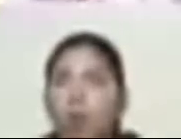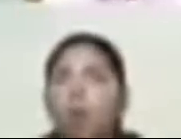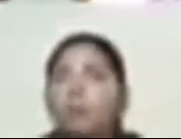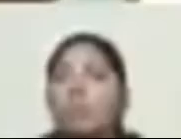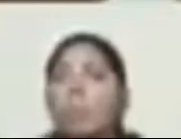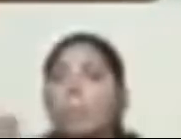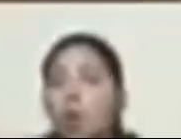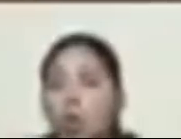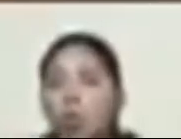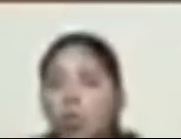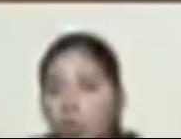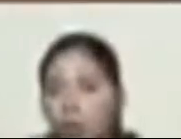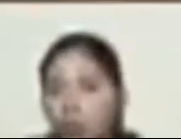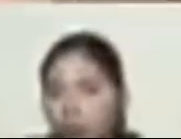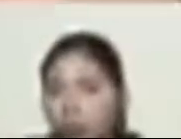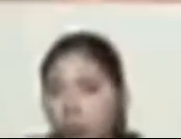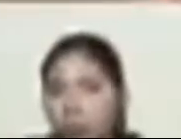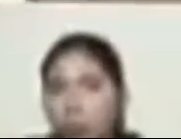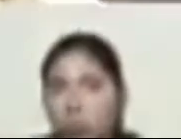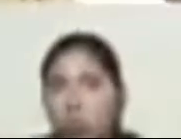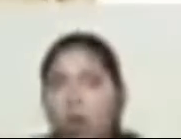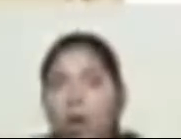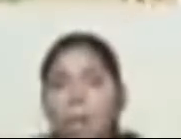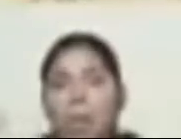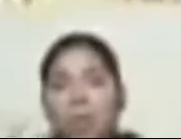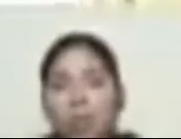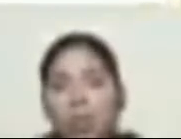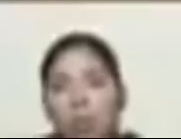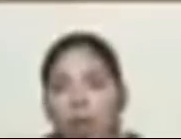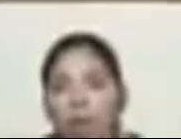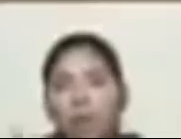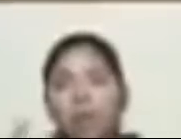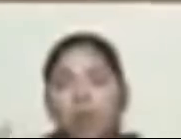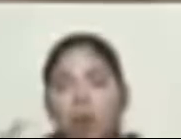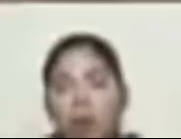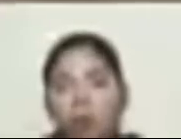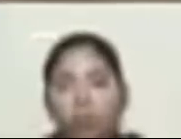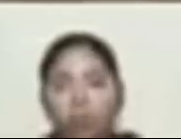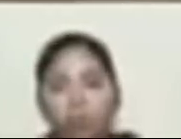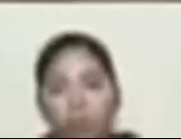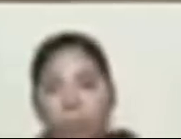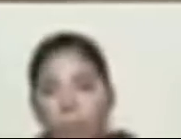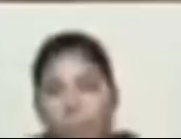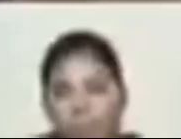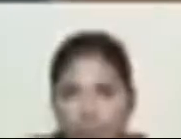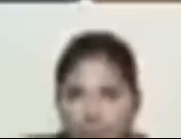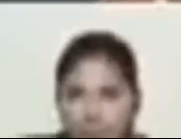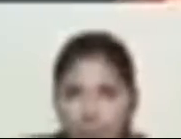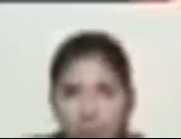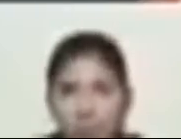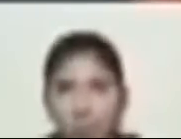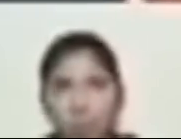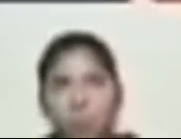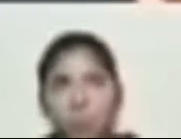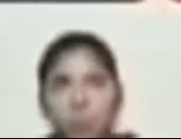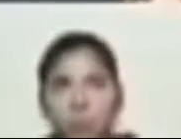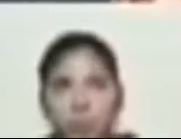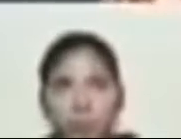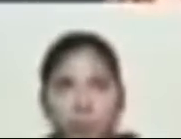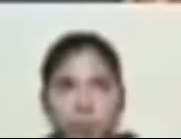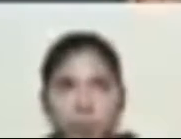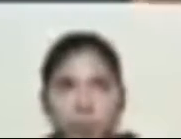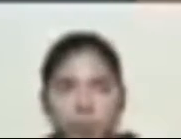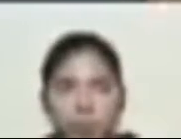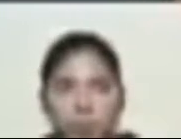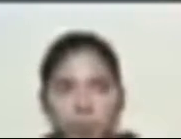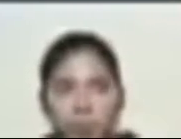Esto es lo que sucede en Venezuela y el país se ha levantado contra Nicolás Maduro señores ya completaron tres semanas de marchas y manifestaciones en todo el país para